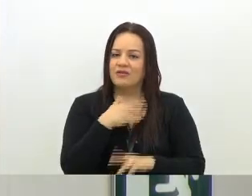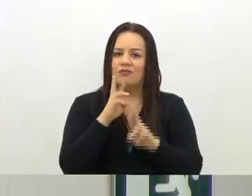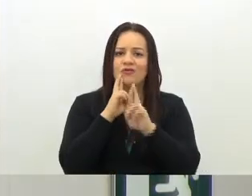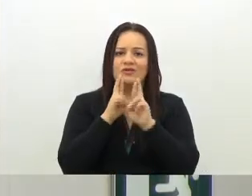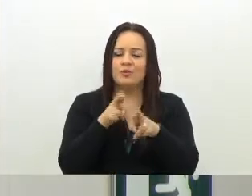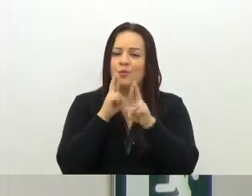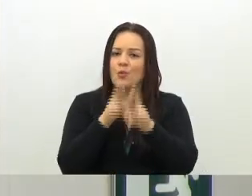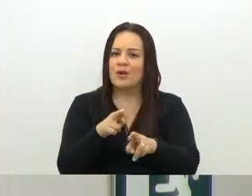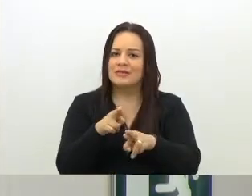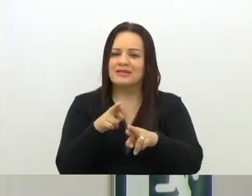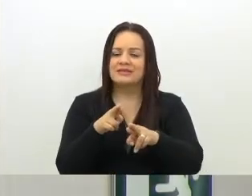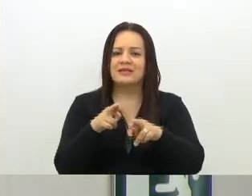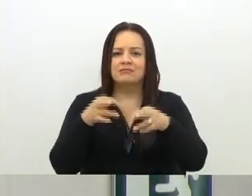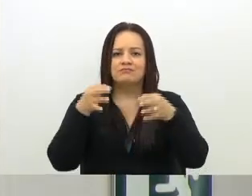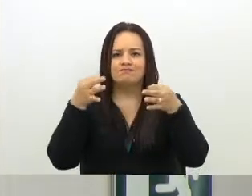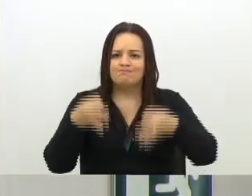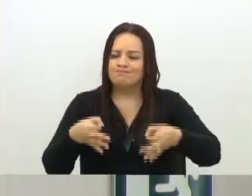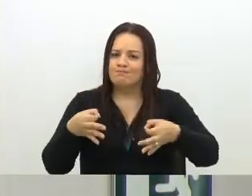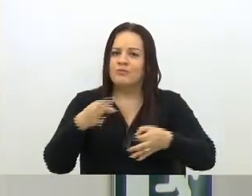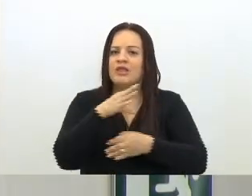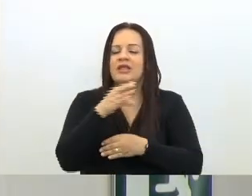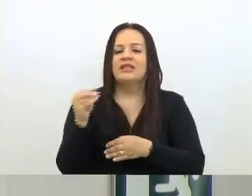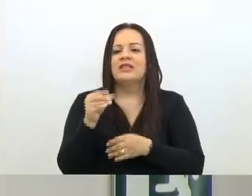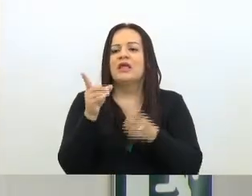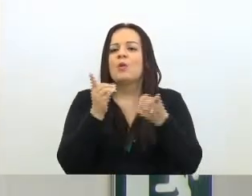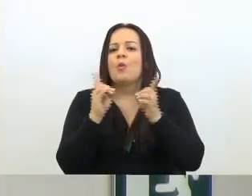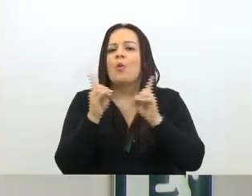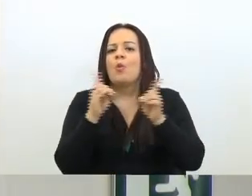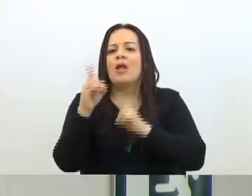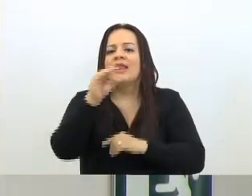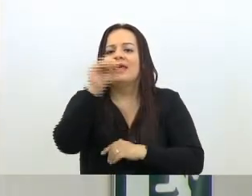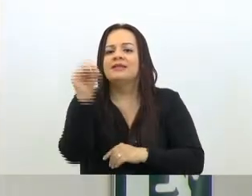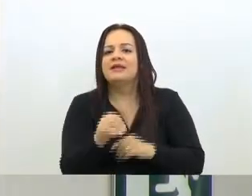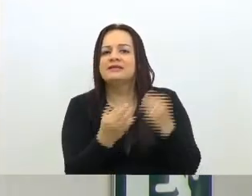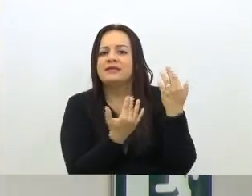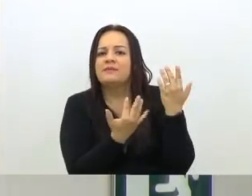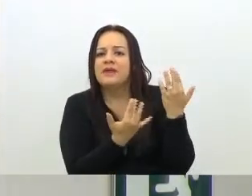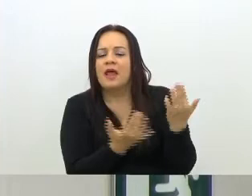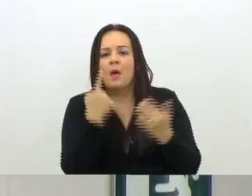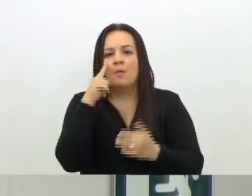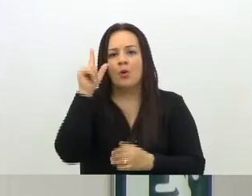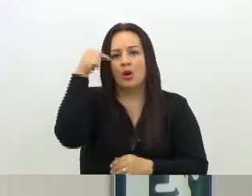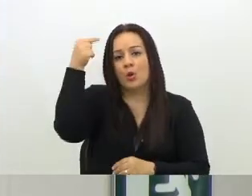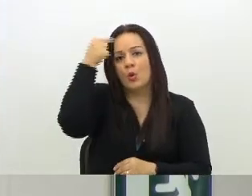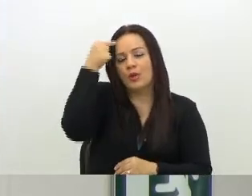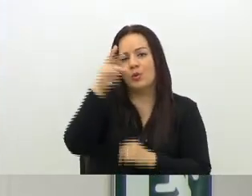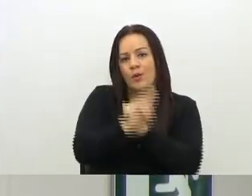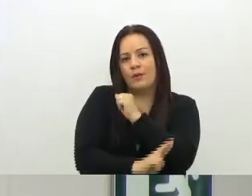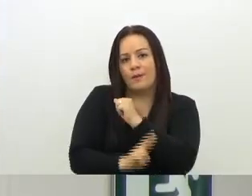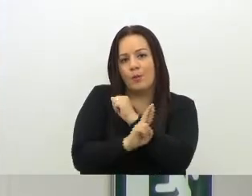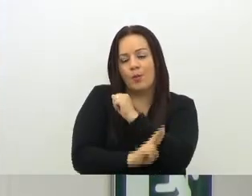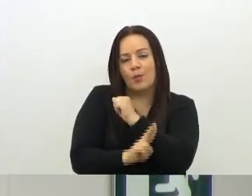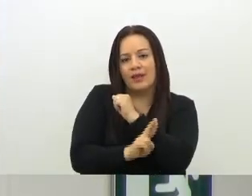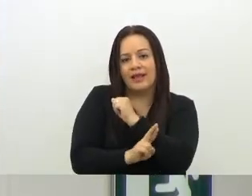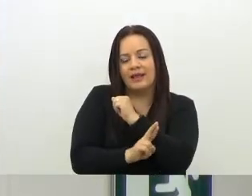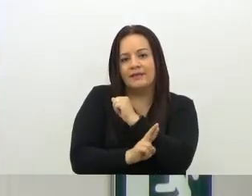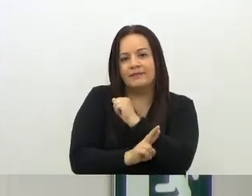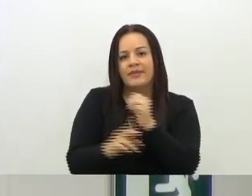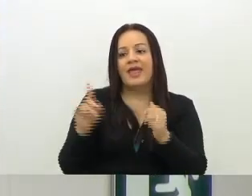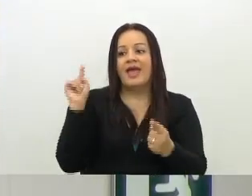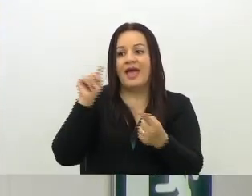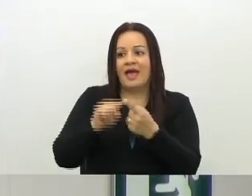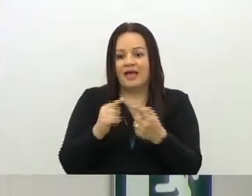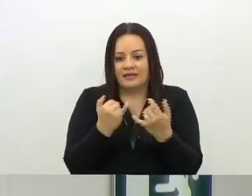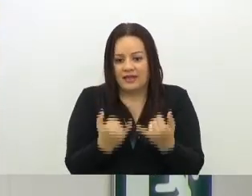respuestas concretas, ni siquiera de cuál es la tasa esperada por el Gobierno de la República. A esta